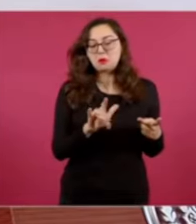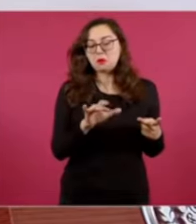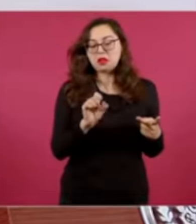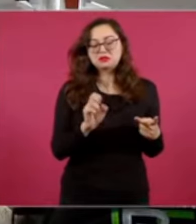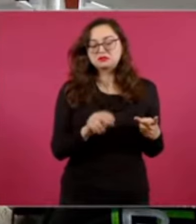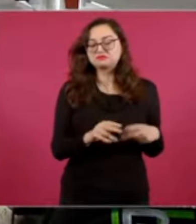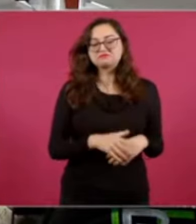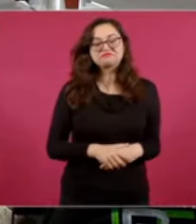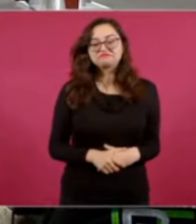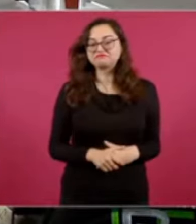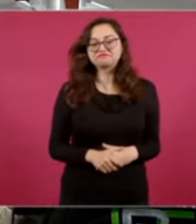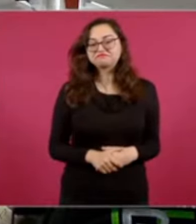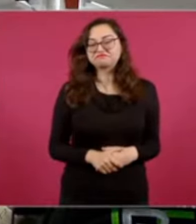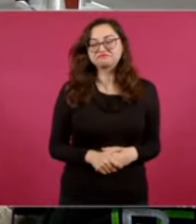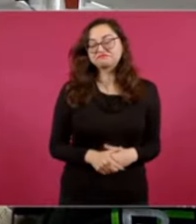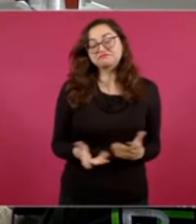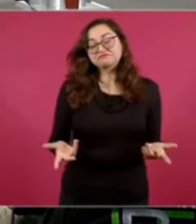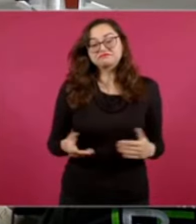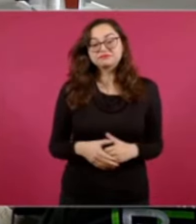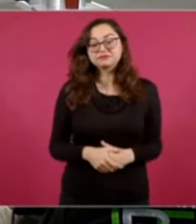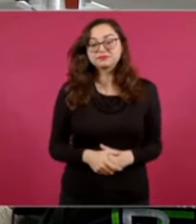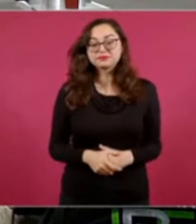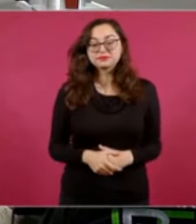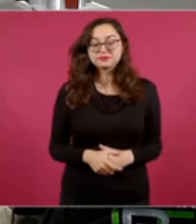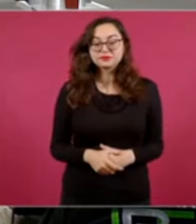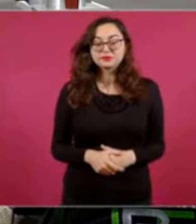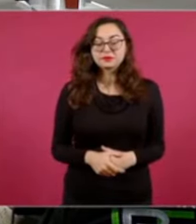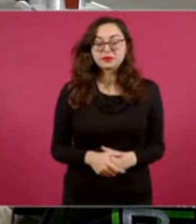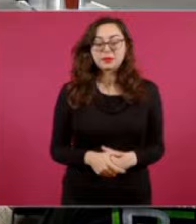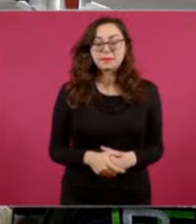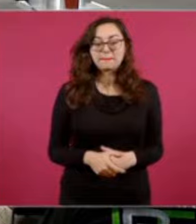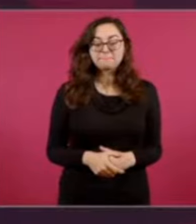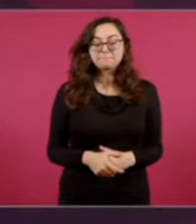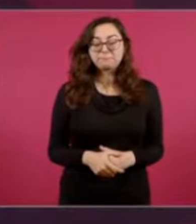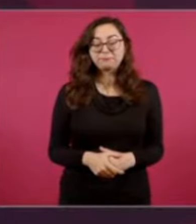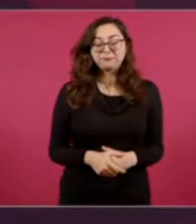Que ayude todo esto, ¿no? Y no